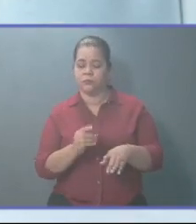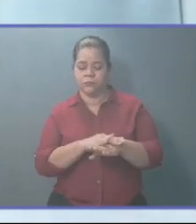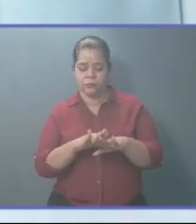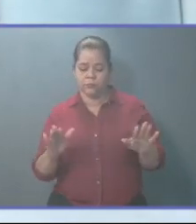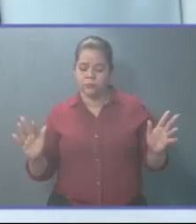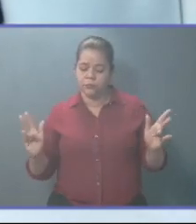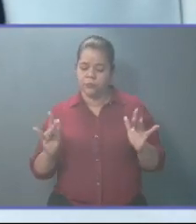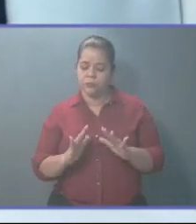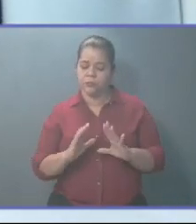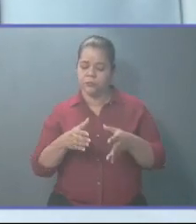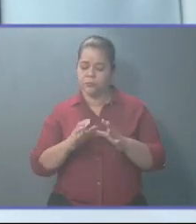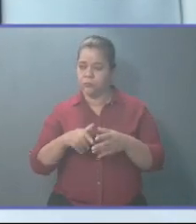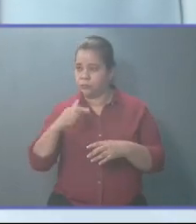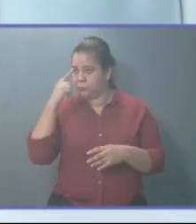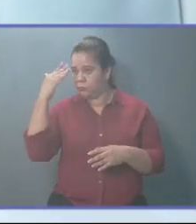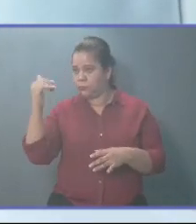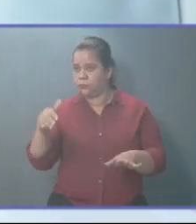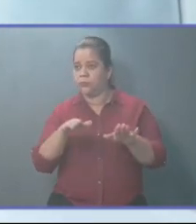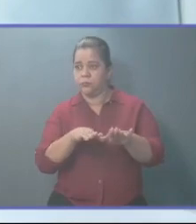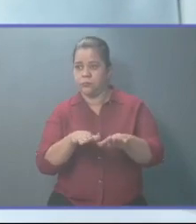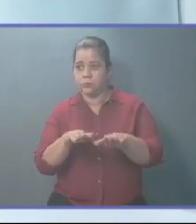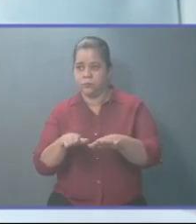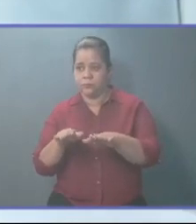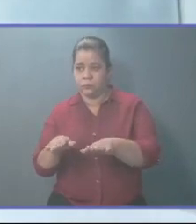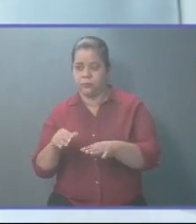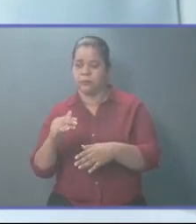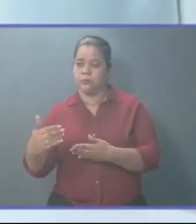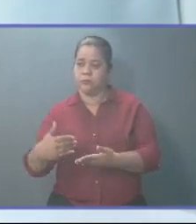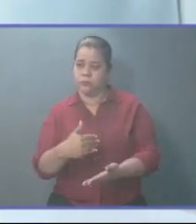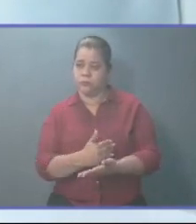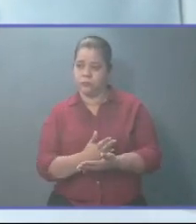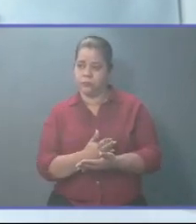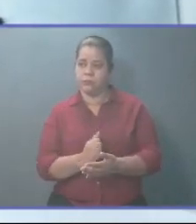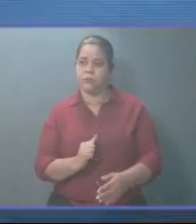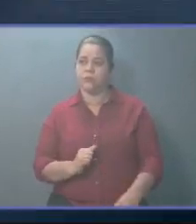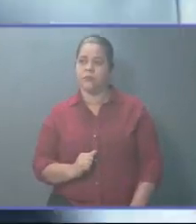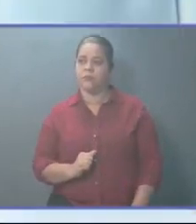de trabajo de la Comisión Política. Les agradezco infinitamente su presencia.